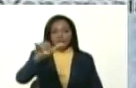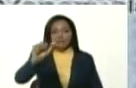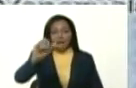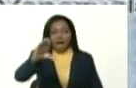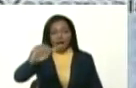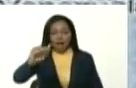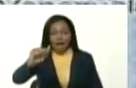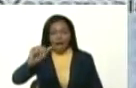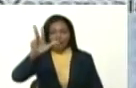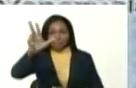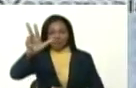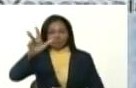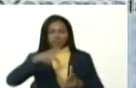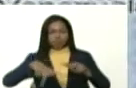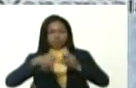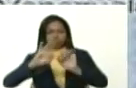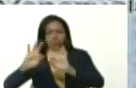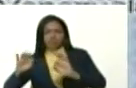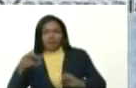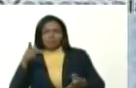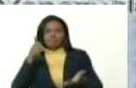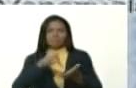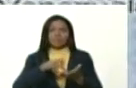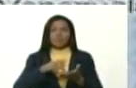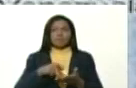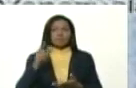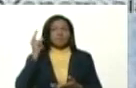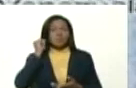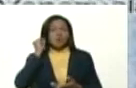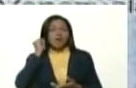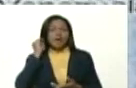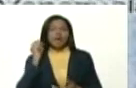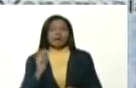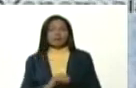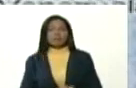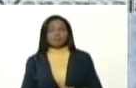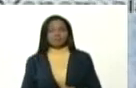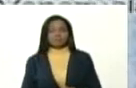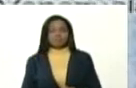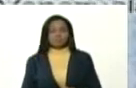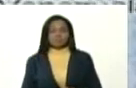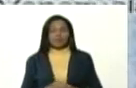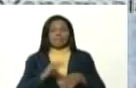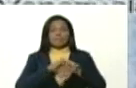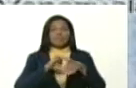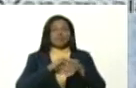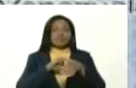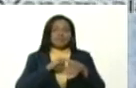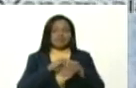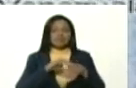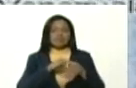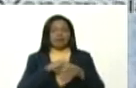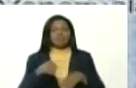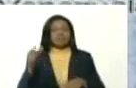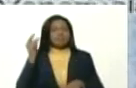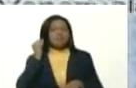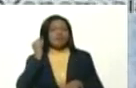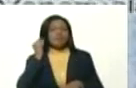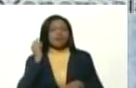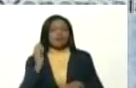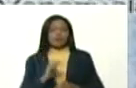urbanización Boyacá 3. Allá está Asia Villegas, la doctora Asia Villegas, ministra del Poder Popular para la